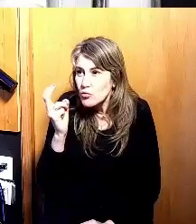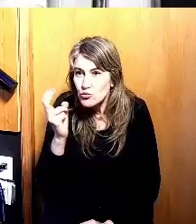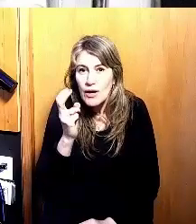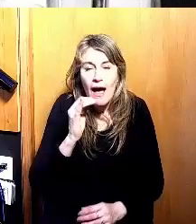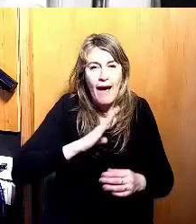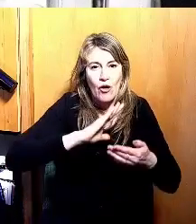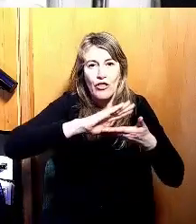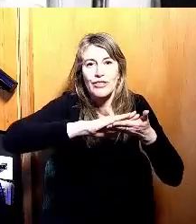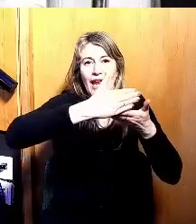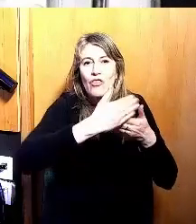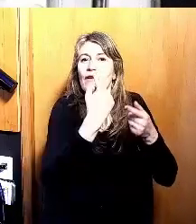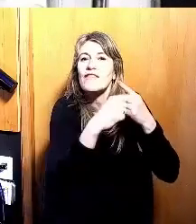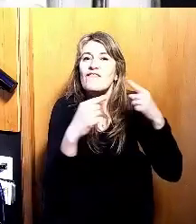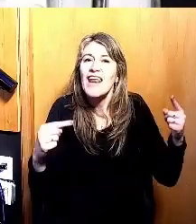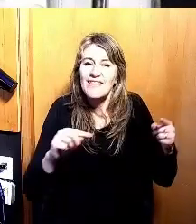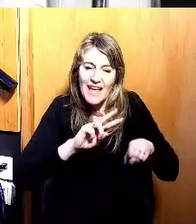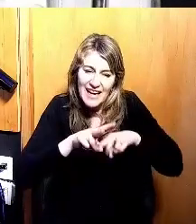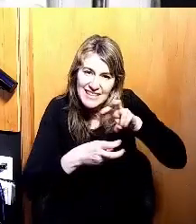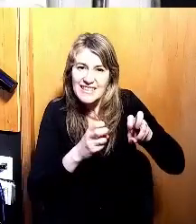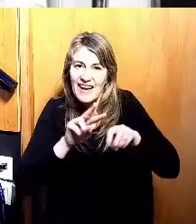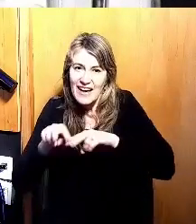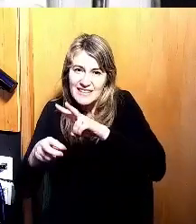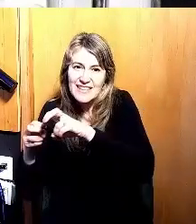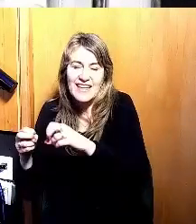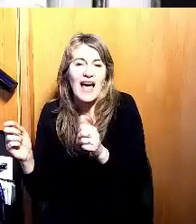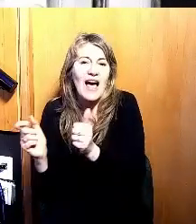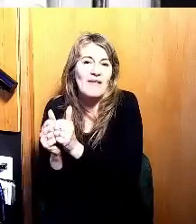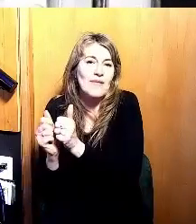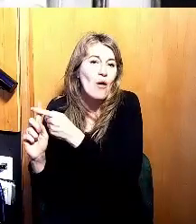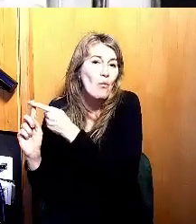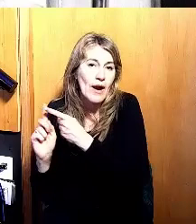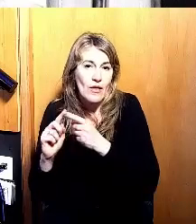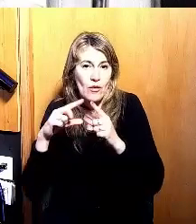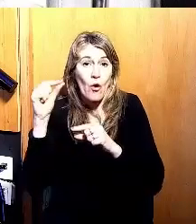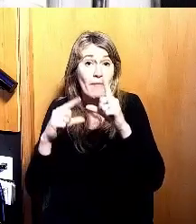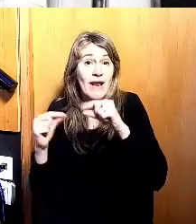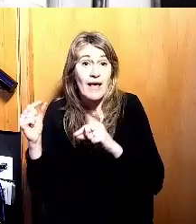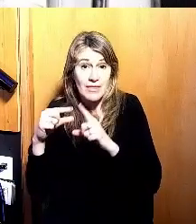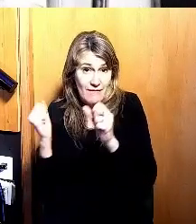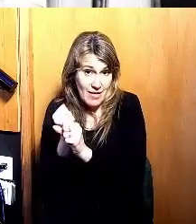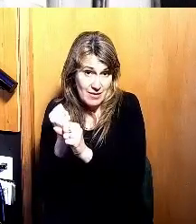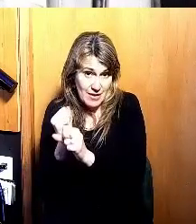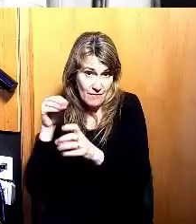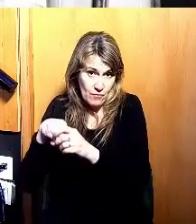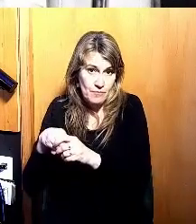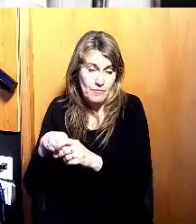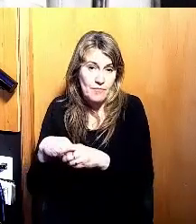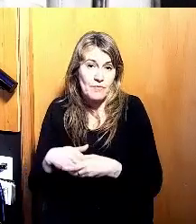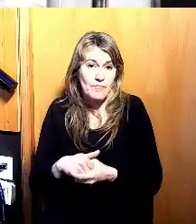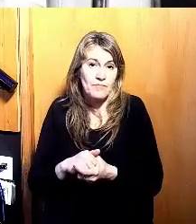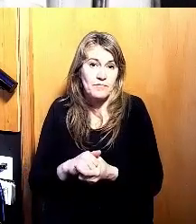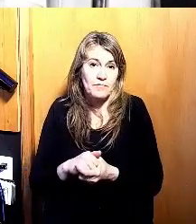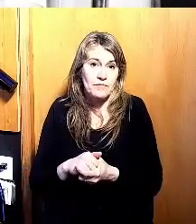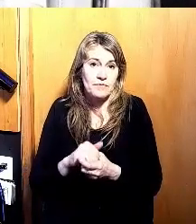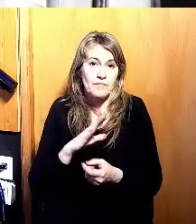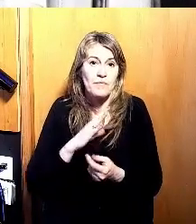y todo lo que tenemos mapeado en Donde Reciclo, con las cooperativas, y se muestra más información. A ver si quedó o no.